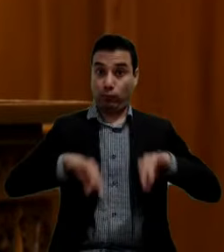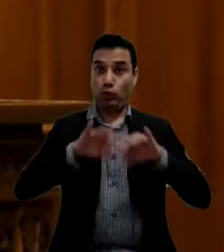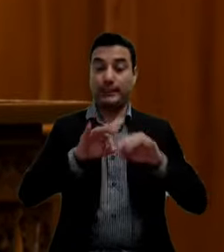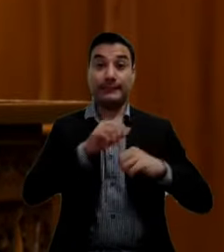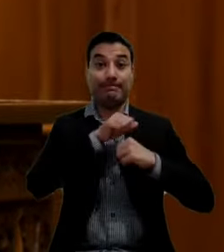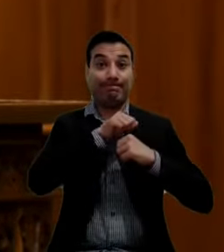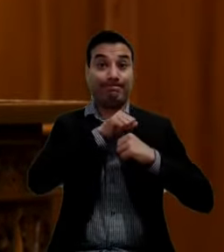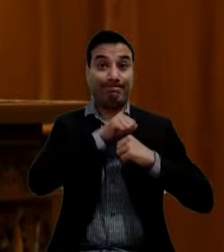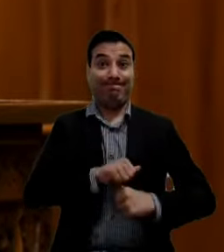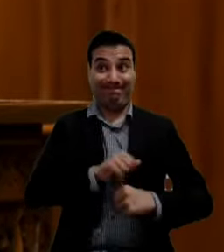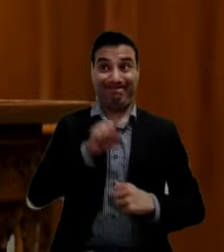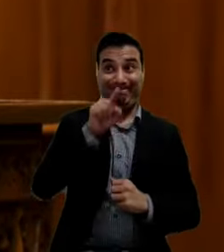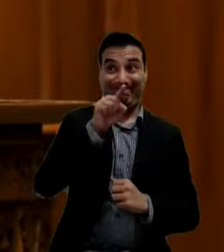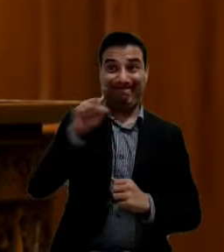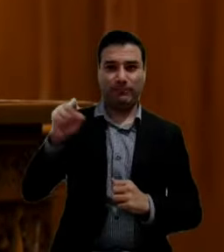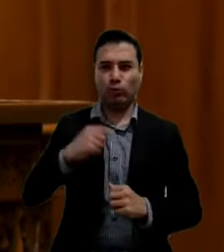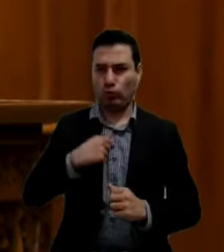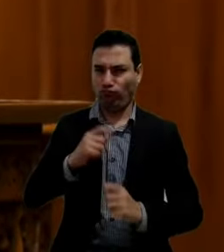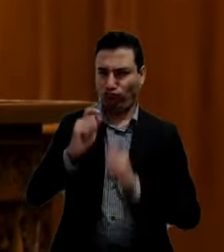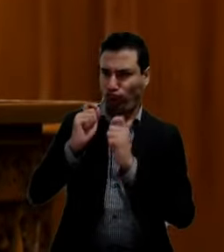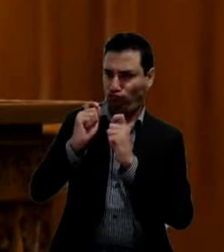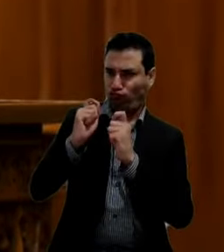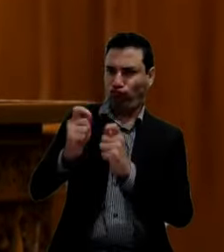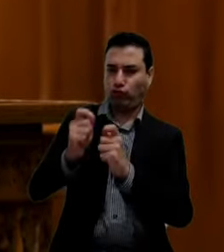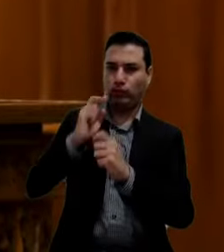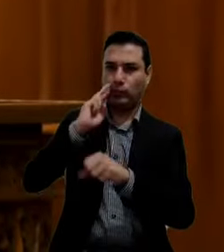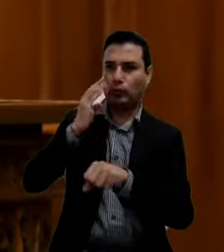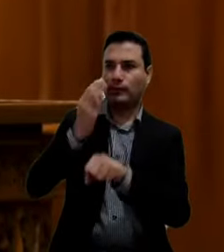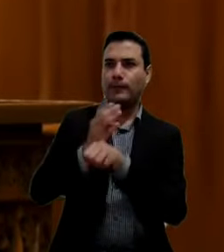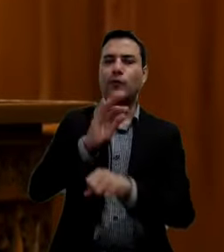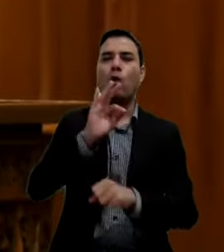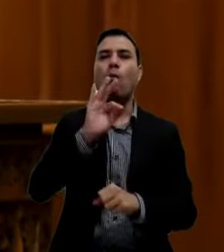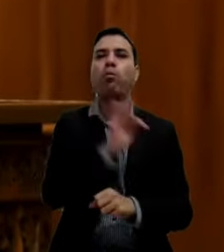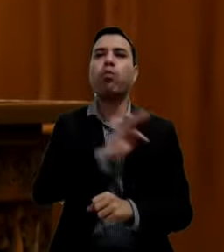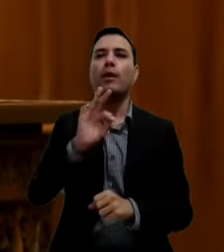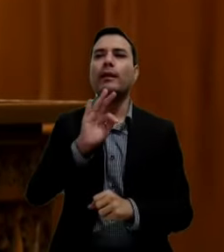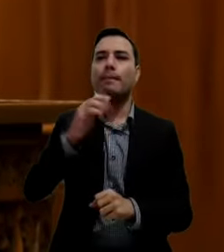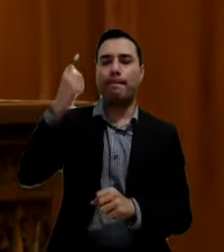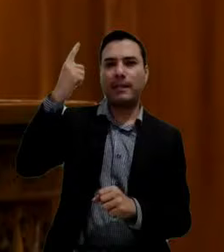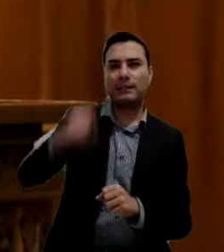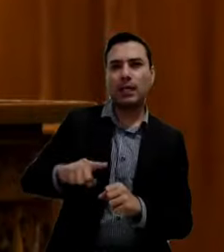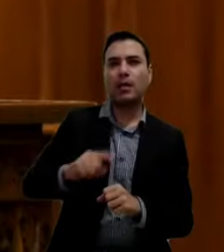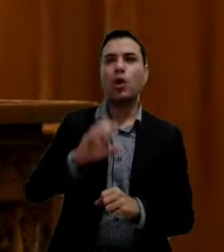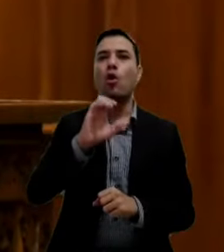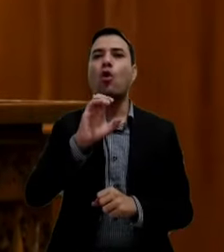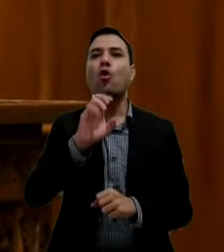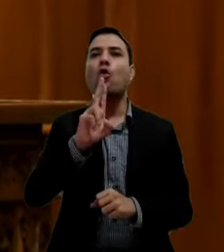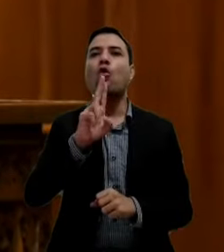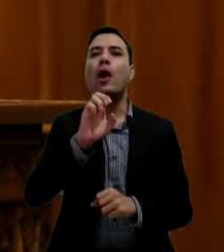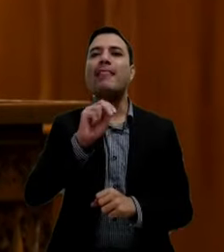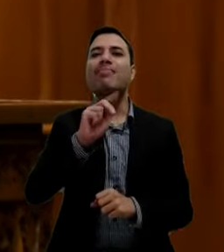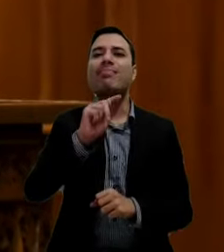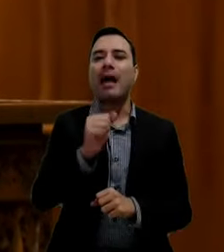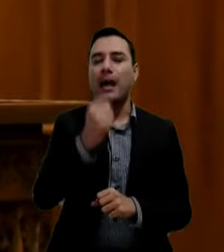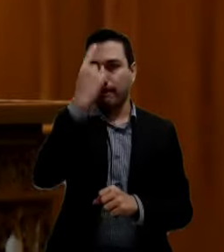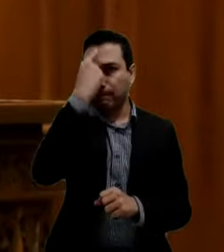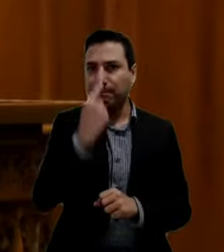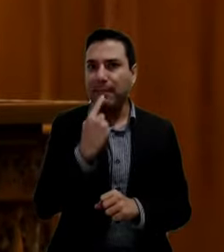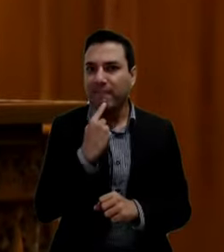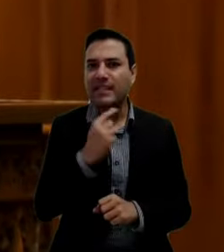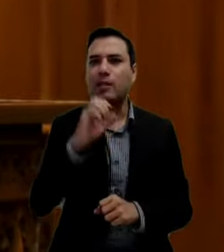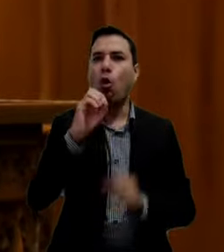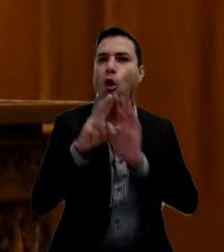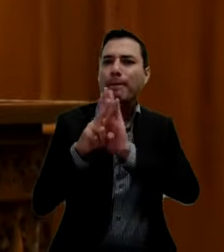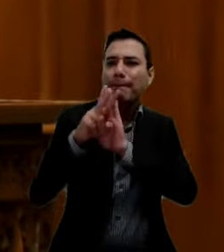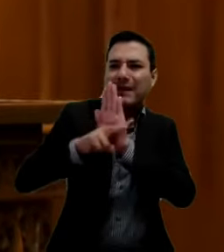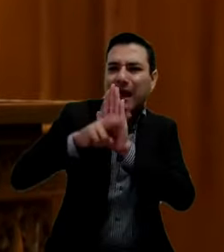competentes las herramientas necesarias para ordenar la cancelación de cuentas, perfiles o contenidos multimedia que generen